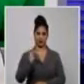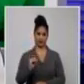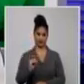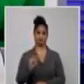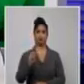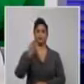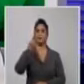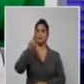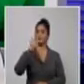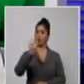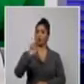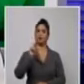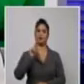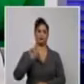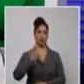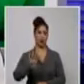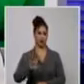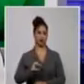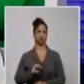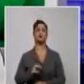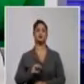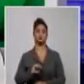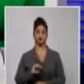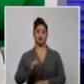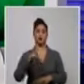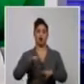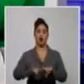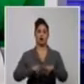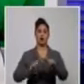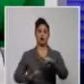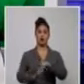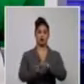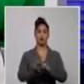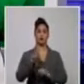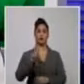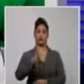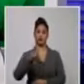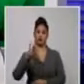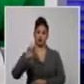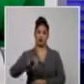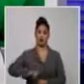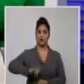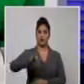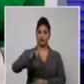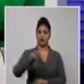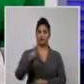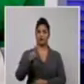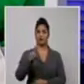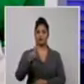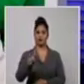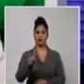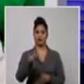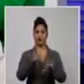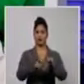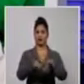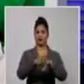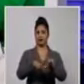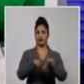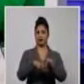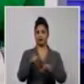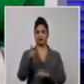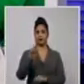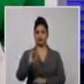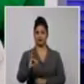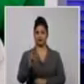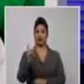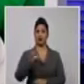uno, Habana del Este con 22, Boyeros con 21, Regla con 16, Cotorro